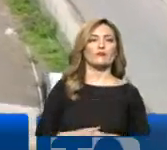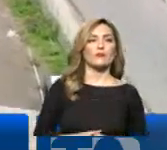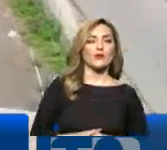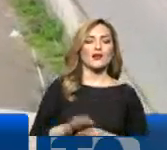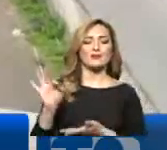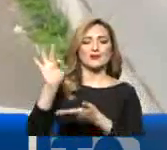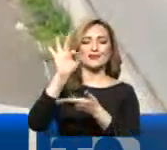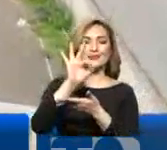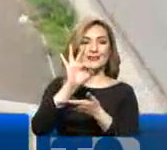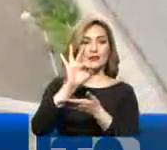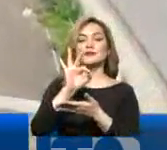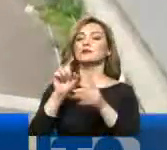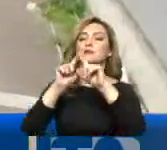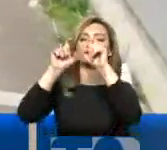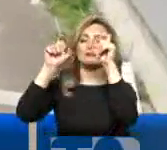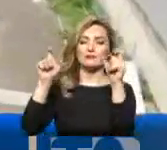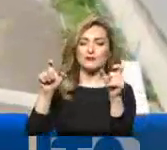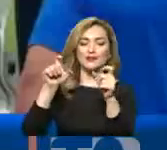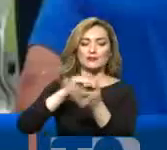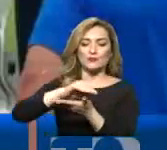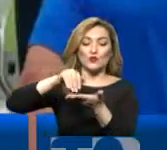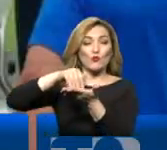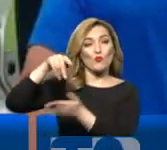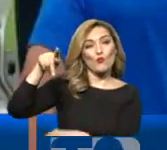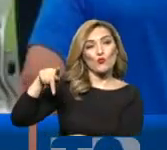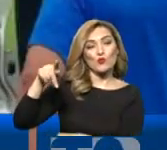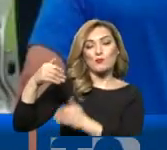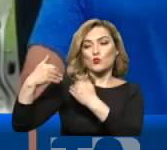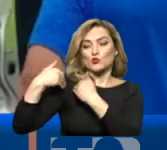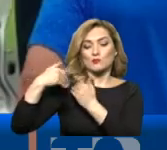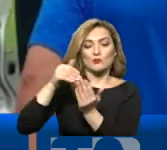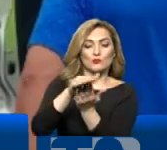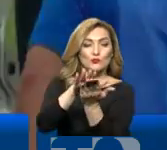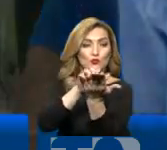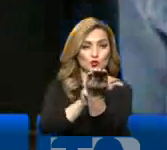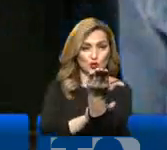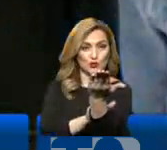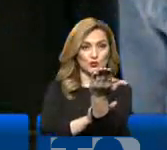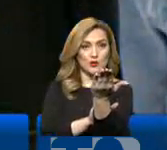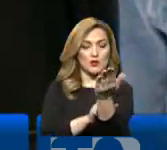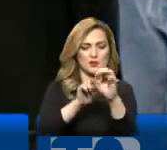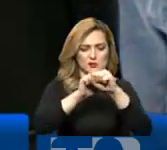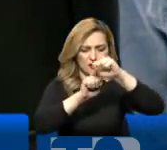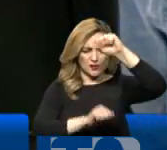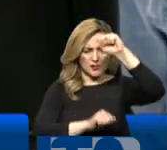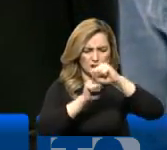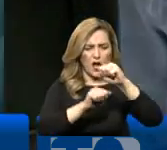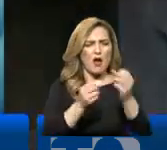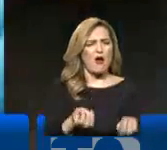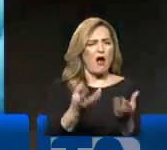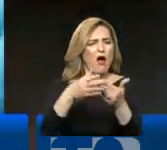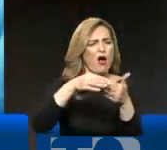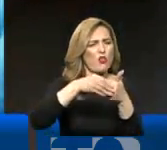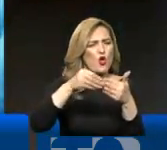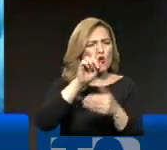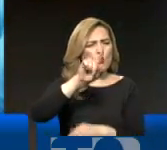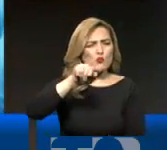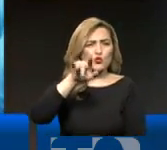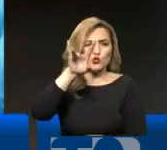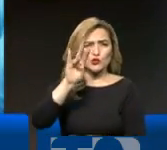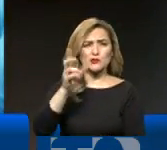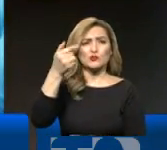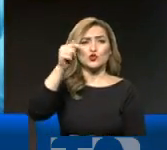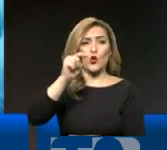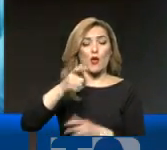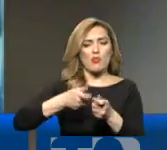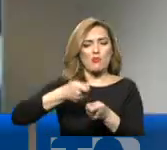Manabí a cargo de la construcción del proyecto. En los allanamientos se incautó 1,7 millones de dólares entre dinero en efectivo y cheques